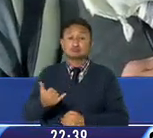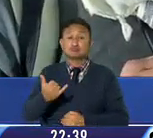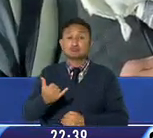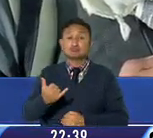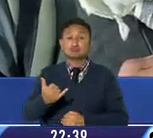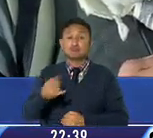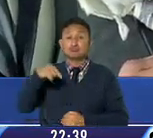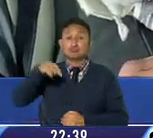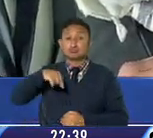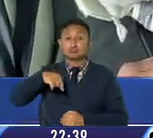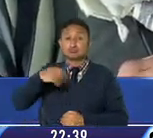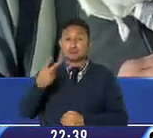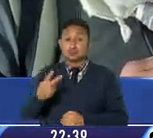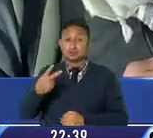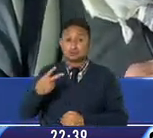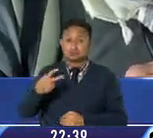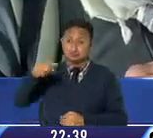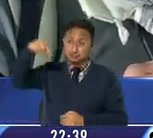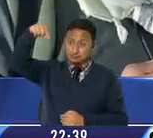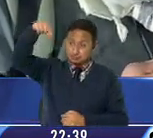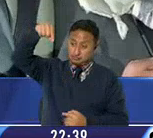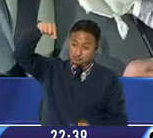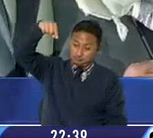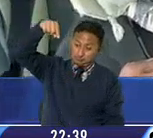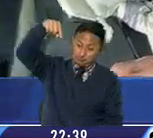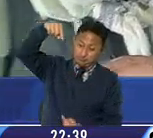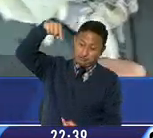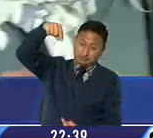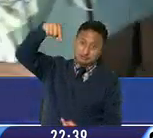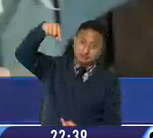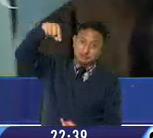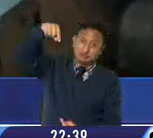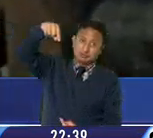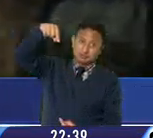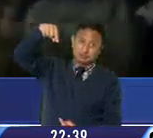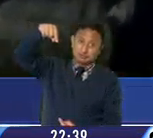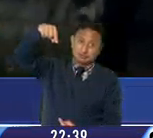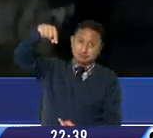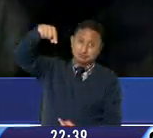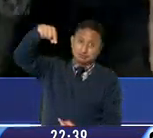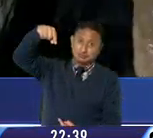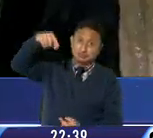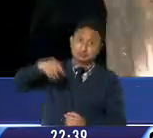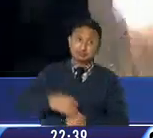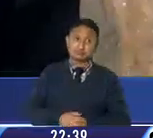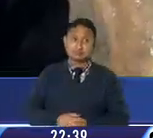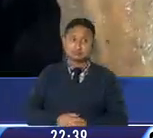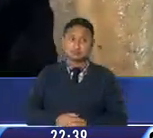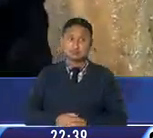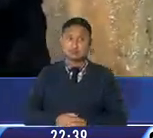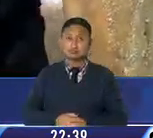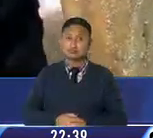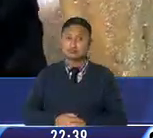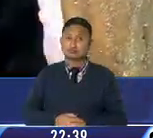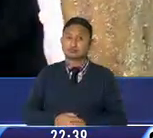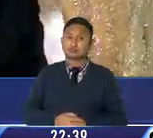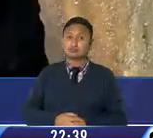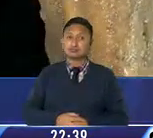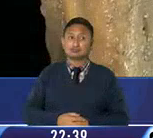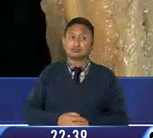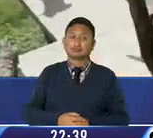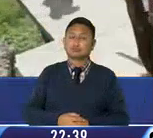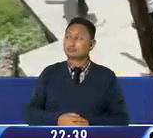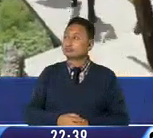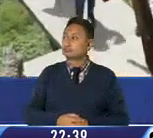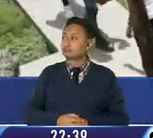está unida por una estalagmita y una estalactita, pero ahorita ya es una columna porque ya se unió, pero se ve en la figura como una Copa del Mundo.